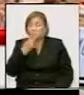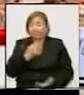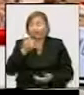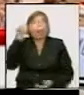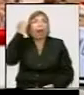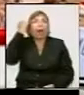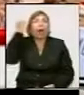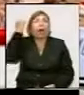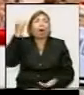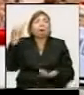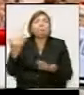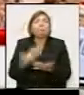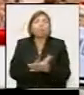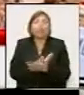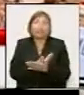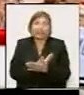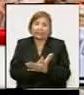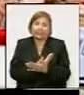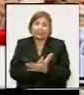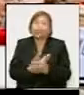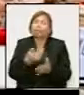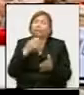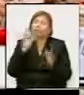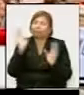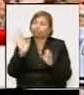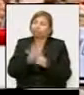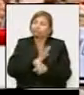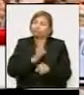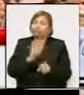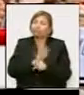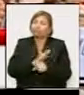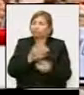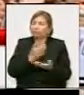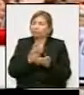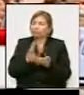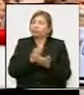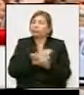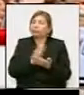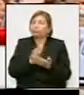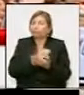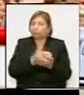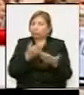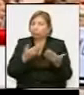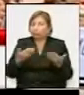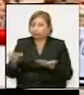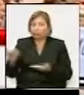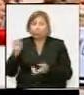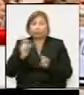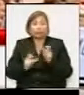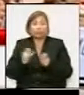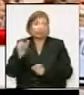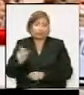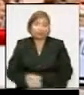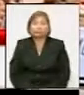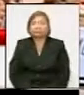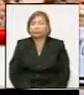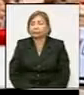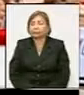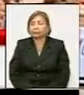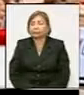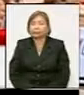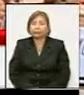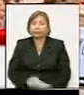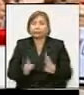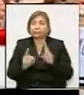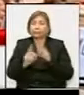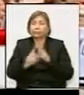de modernizar y de hacer todo más eficiente, se comparten innecesariamente los datos de los ciudadanos. Lo segundo que